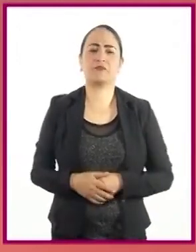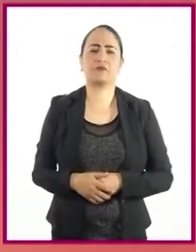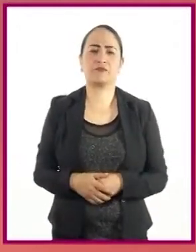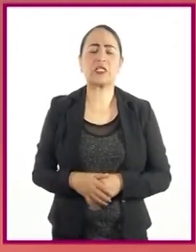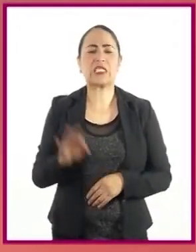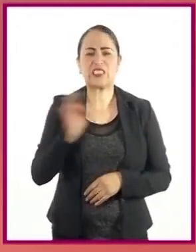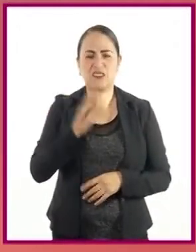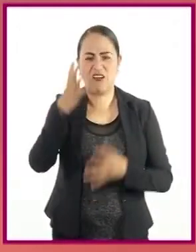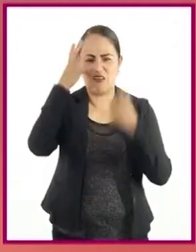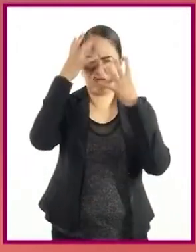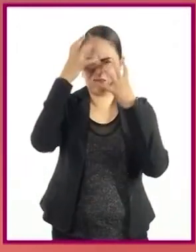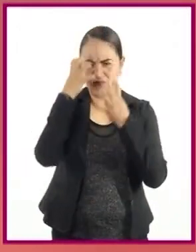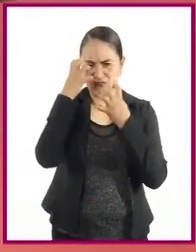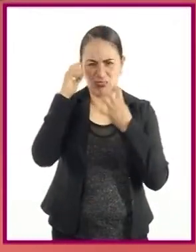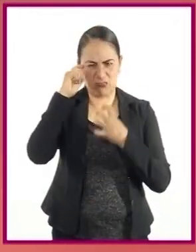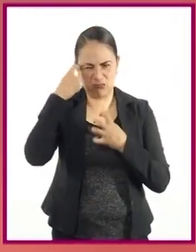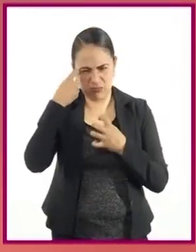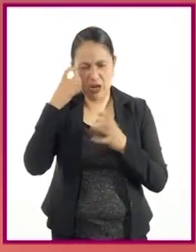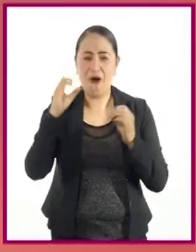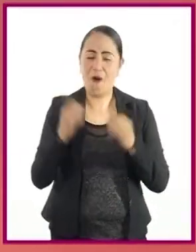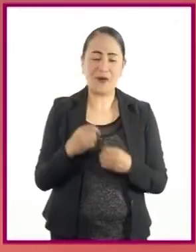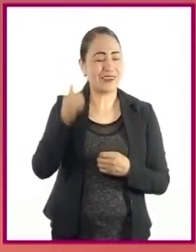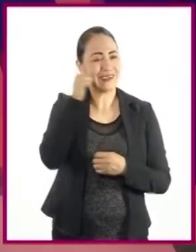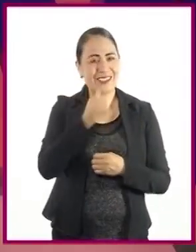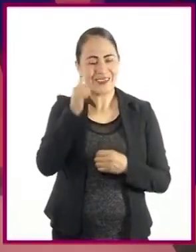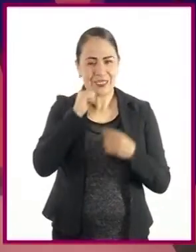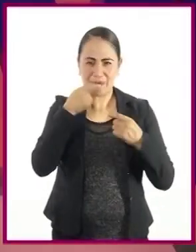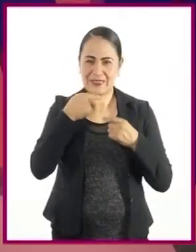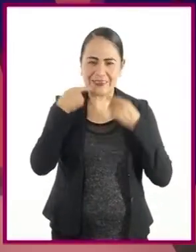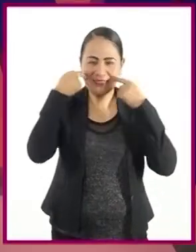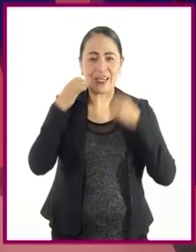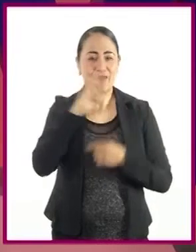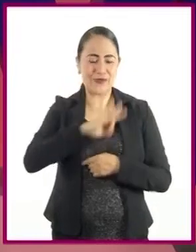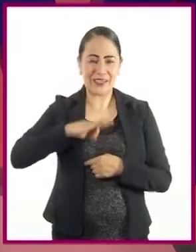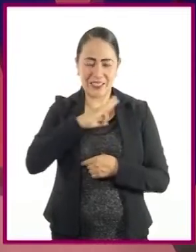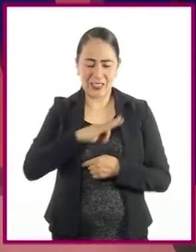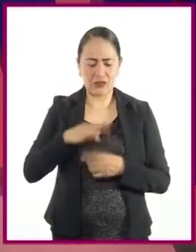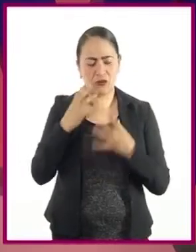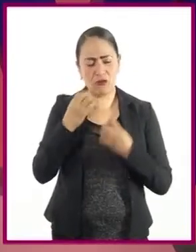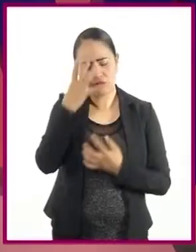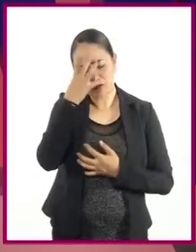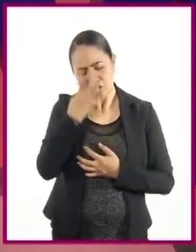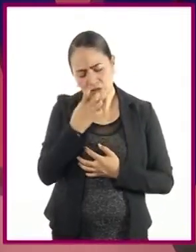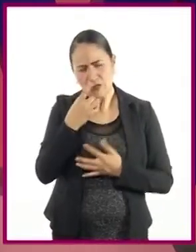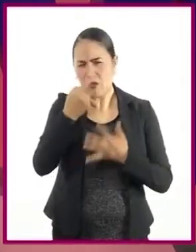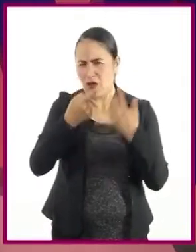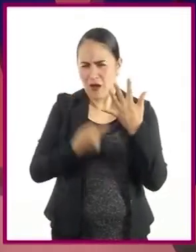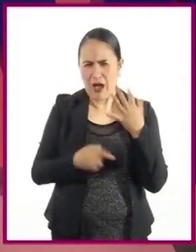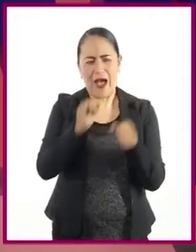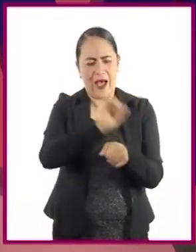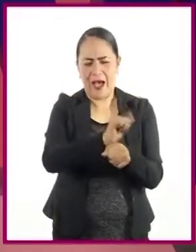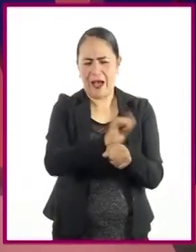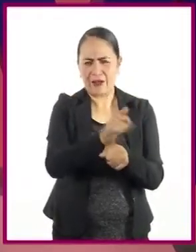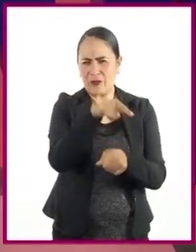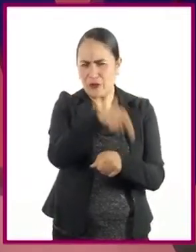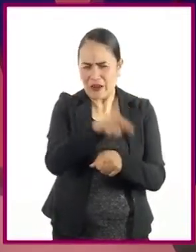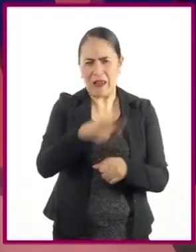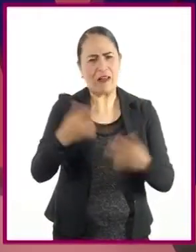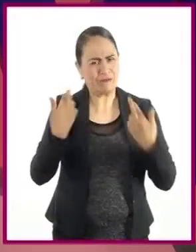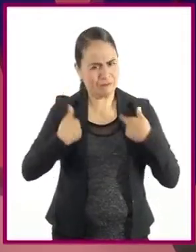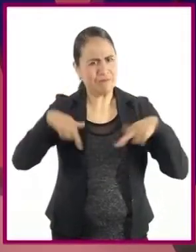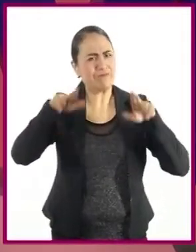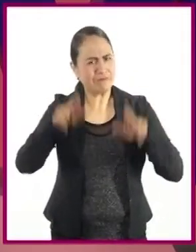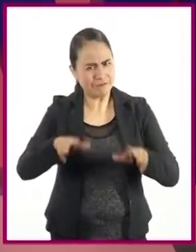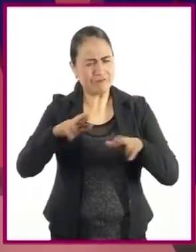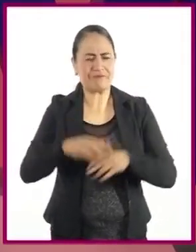persona amargada o siempre está feliz, si es nostálgica, etc. Estas son características que